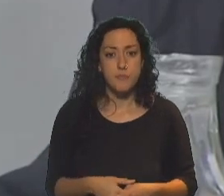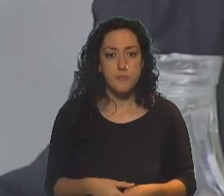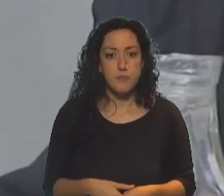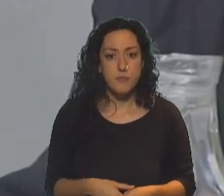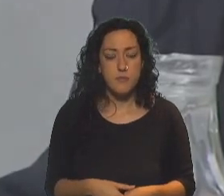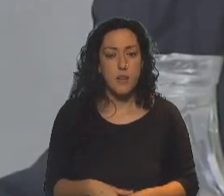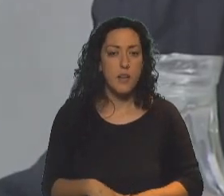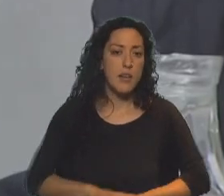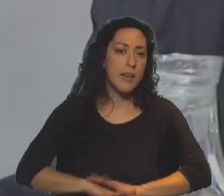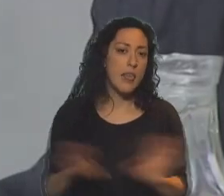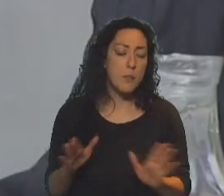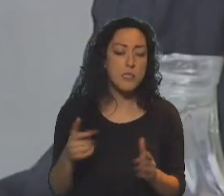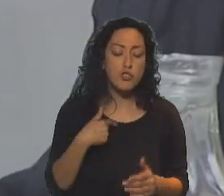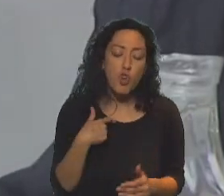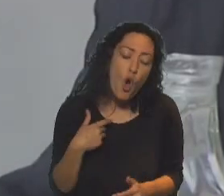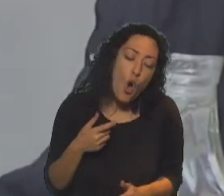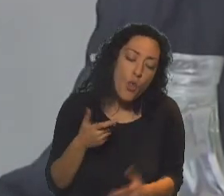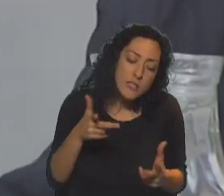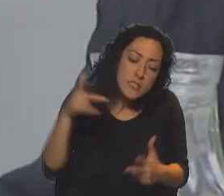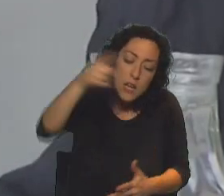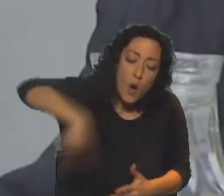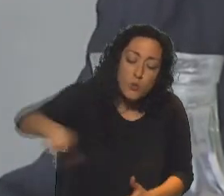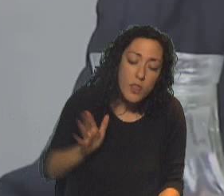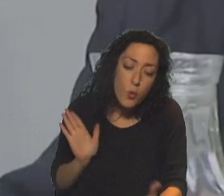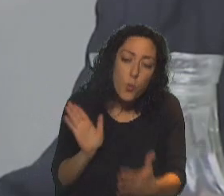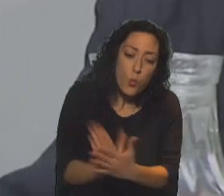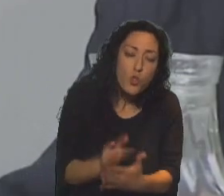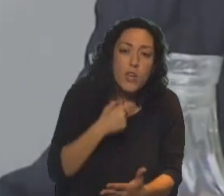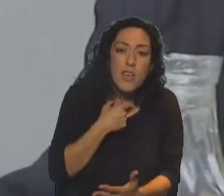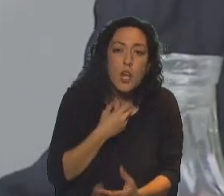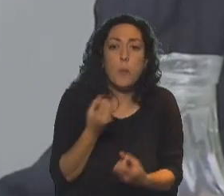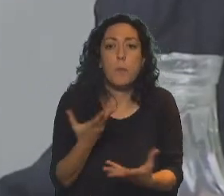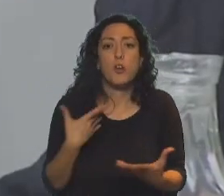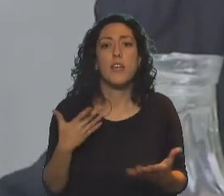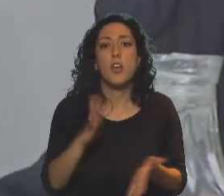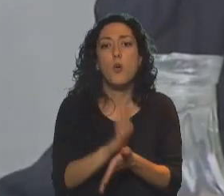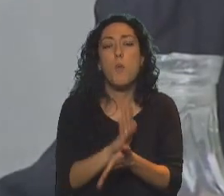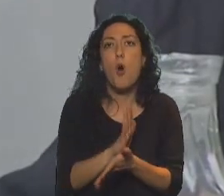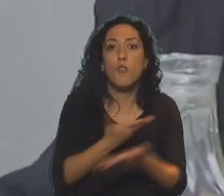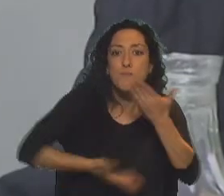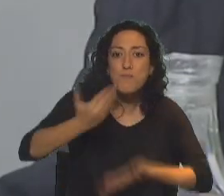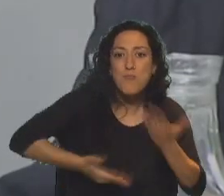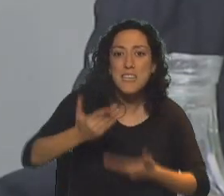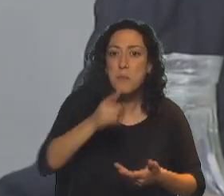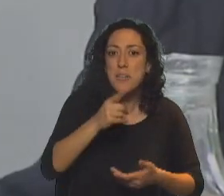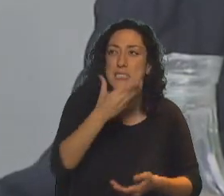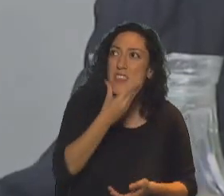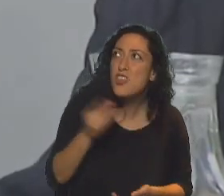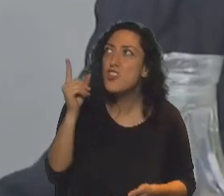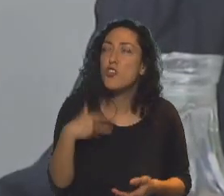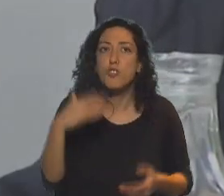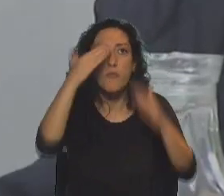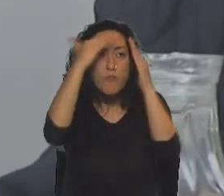nada, quería estar con ustedes porque a mí me parece que estando con ustedes también estoy un poquito más cerca de Dios y de la Virgen